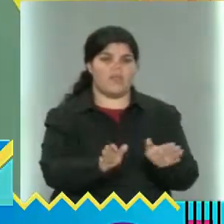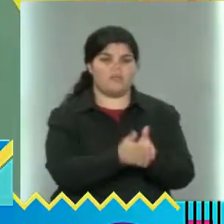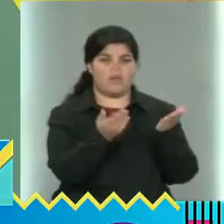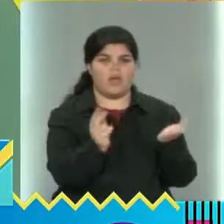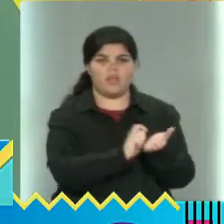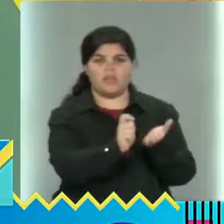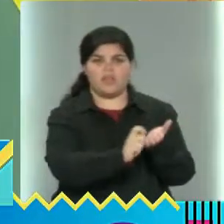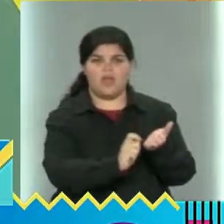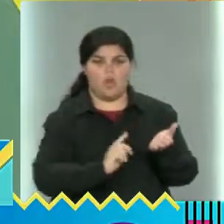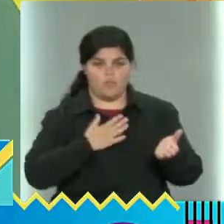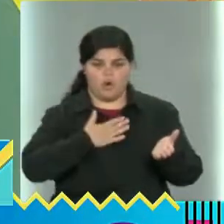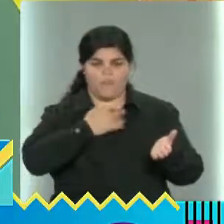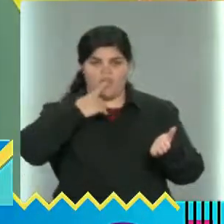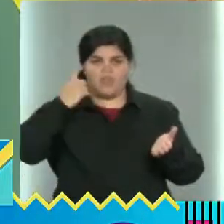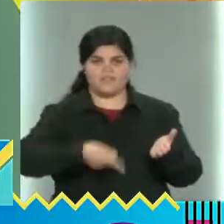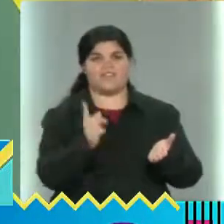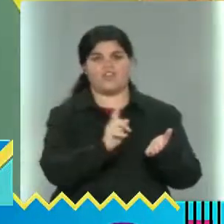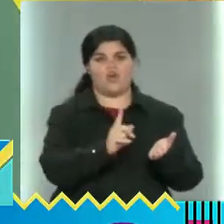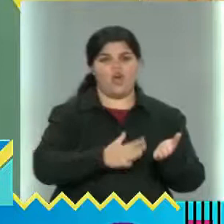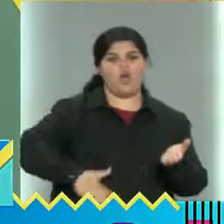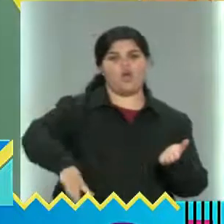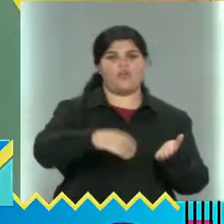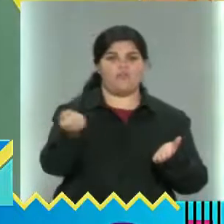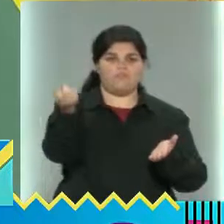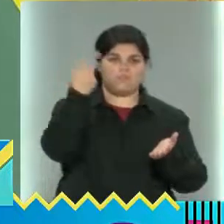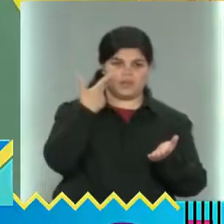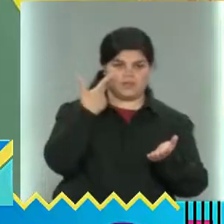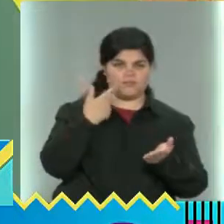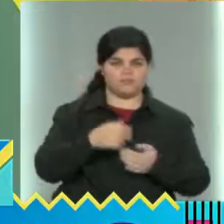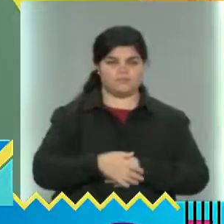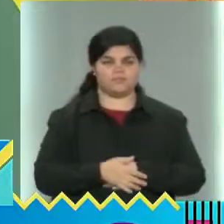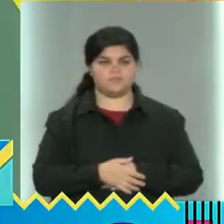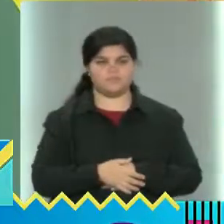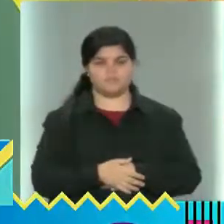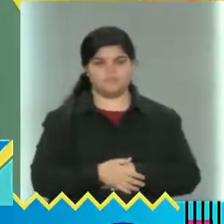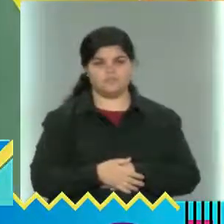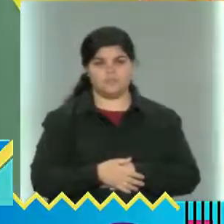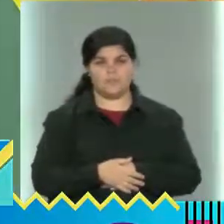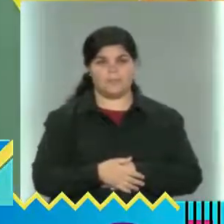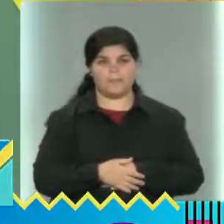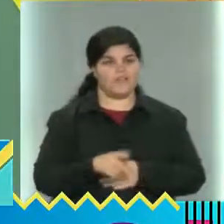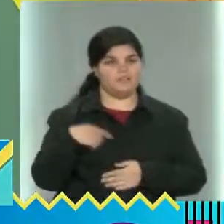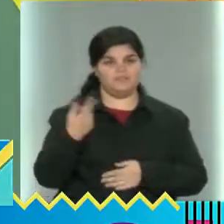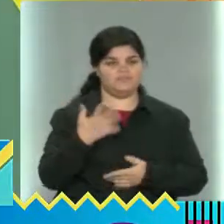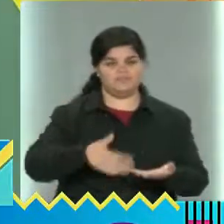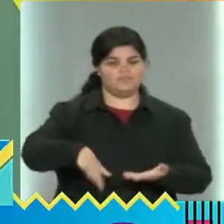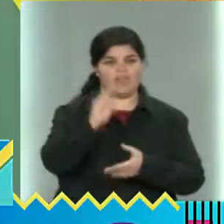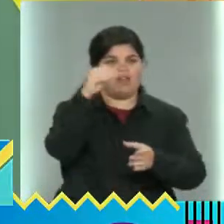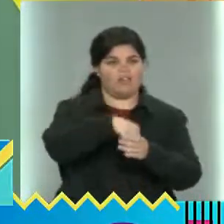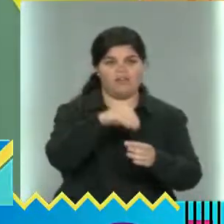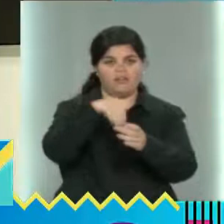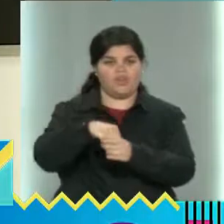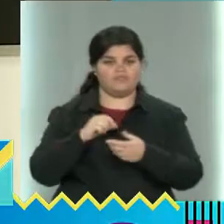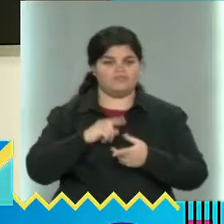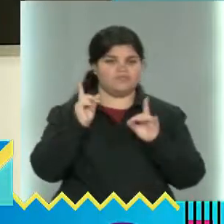el que decide voy a hacer tal cosa. Uno quiere hacer tal cosa, pero bueno, estamos inmersos en muchas otras también.